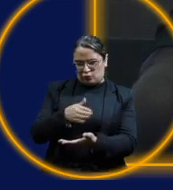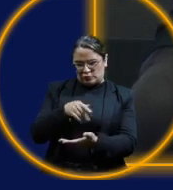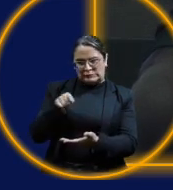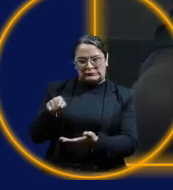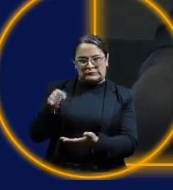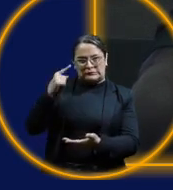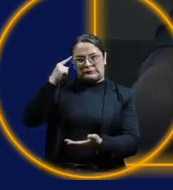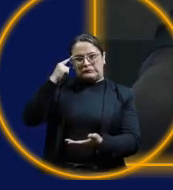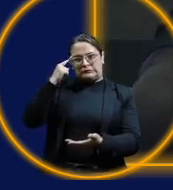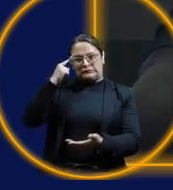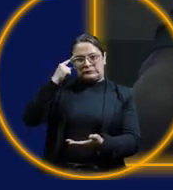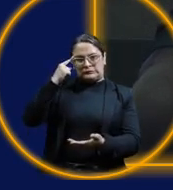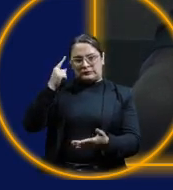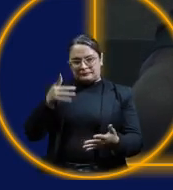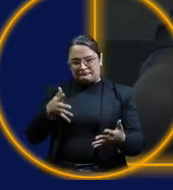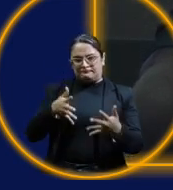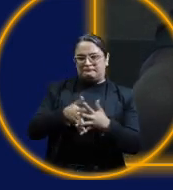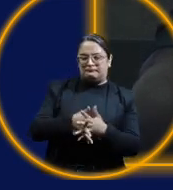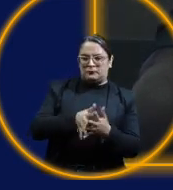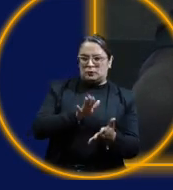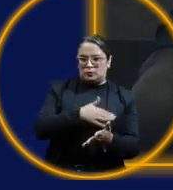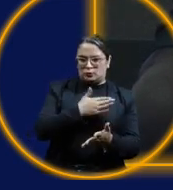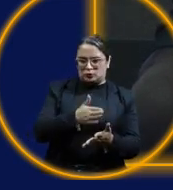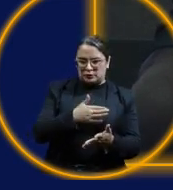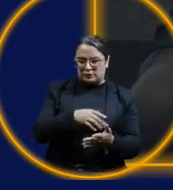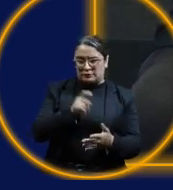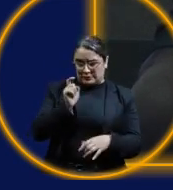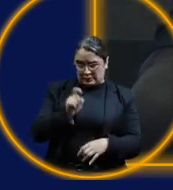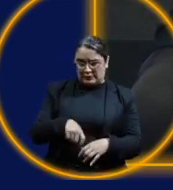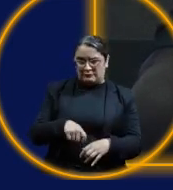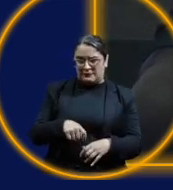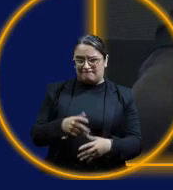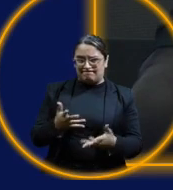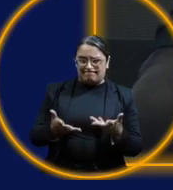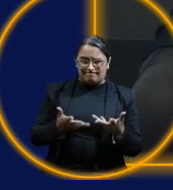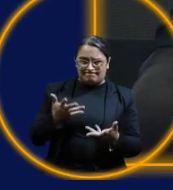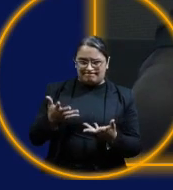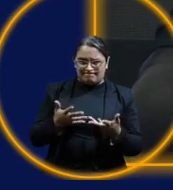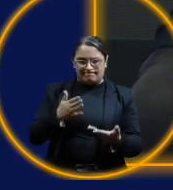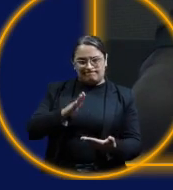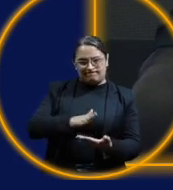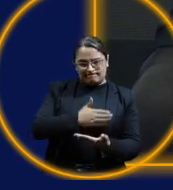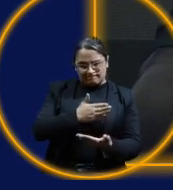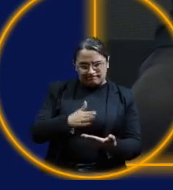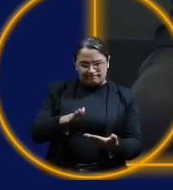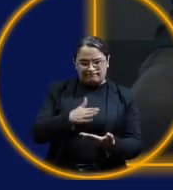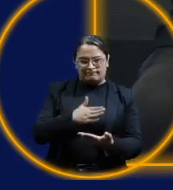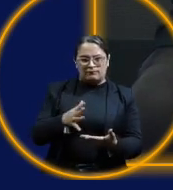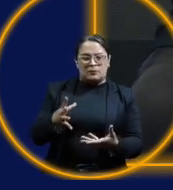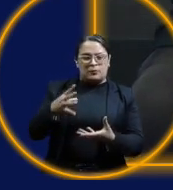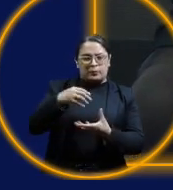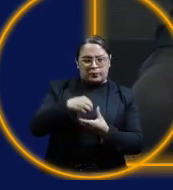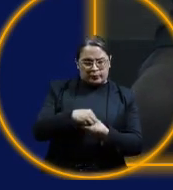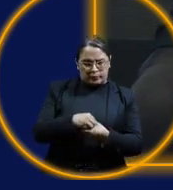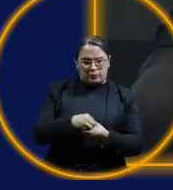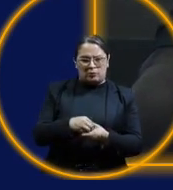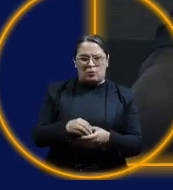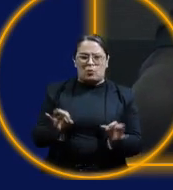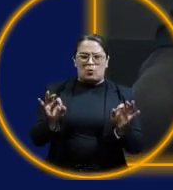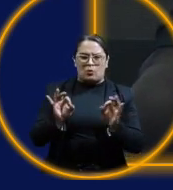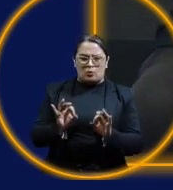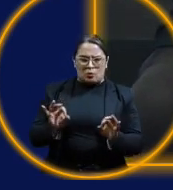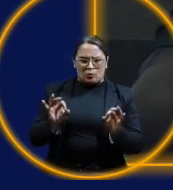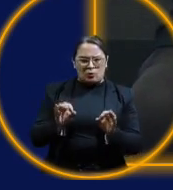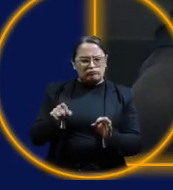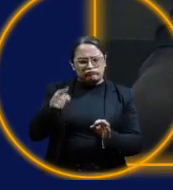conformarte a ciertos sonidos limitarte en ellos hacer canciones que tenían un largo predeterminado o llegar ahí como una